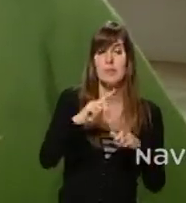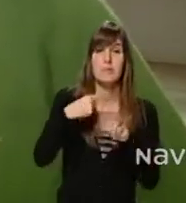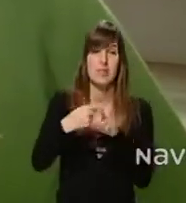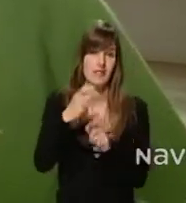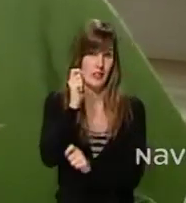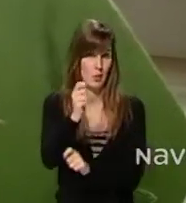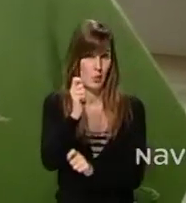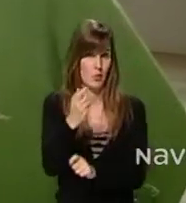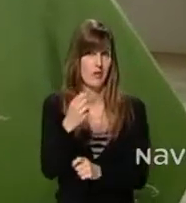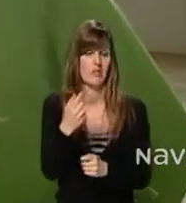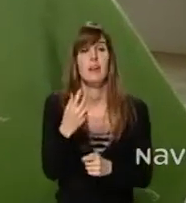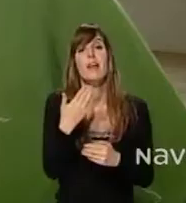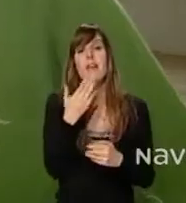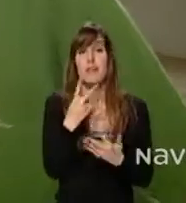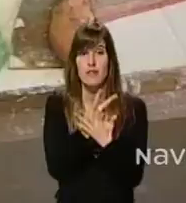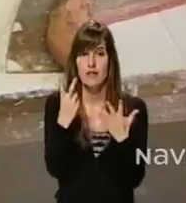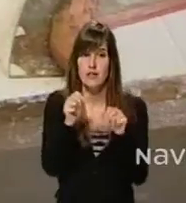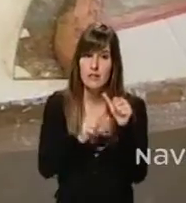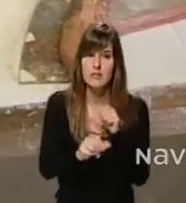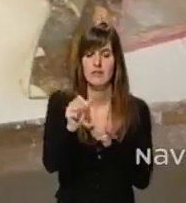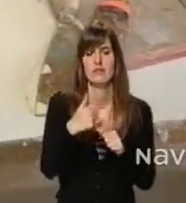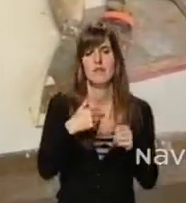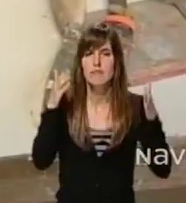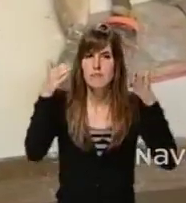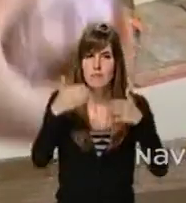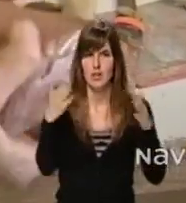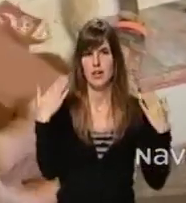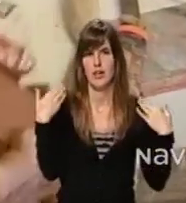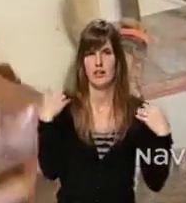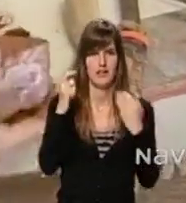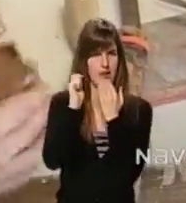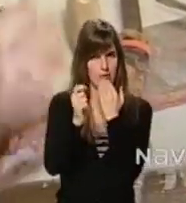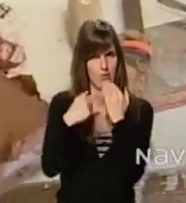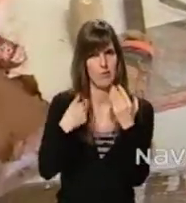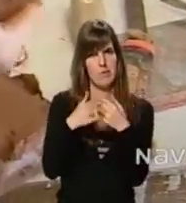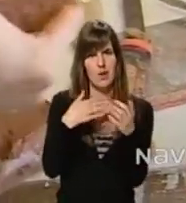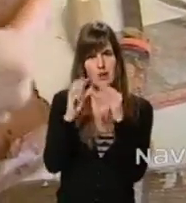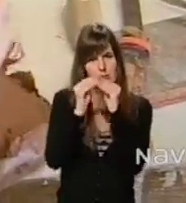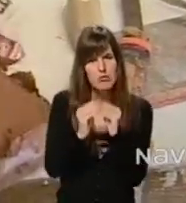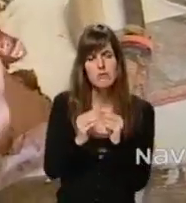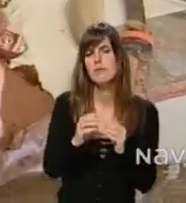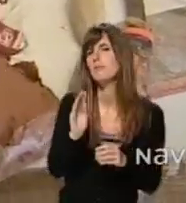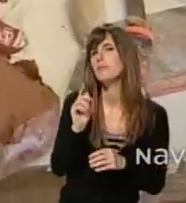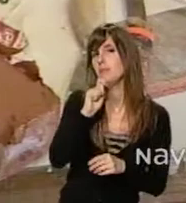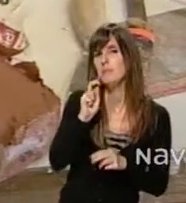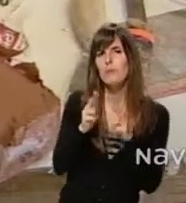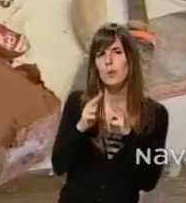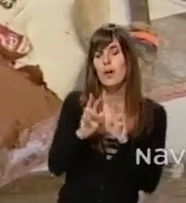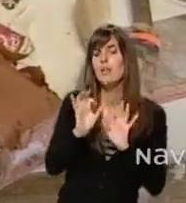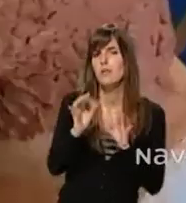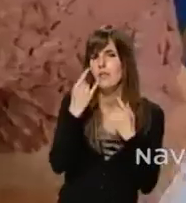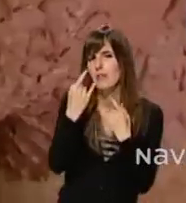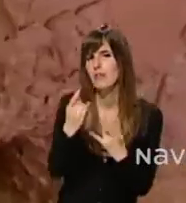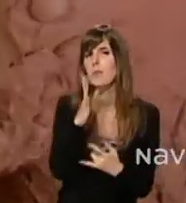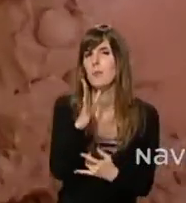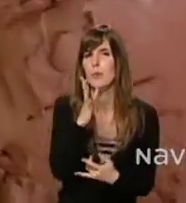Y desde que tenía 17 años pues me he dedicado a hacer gigantes y cabezudos. ¿Qué veías de especial en ellos para que te atrajera